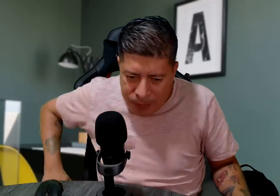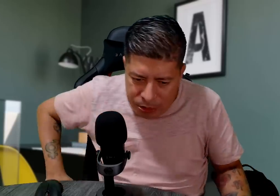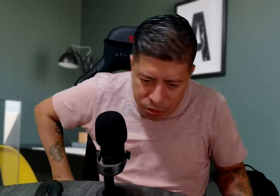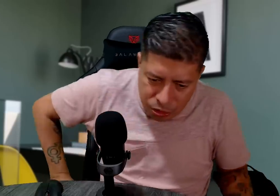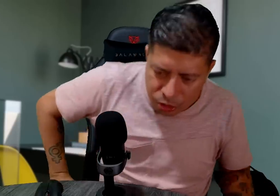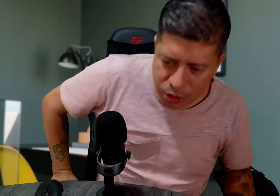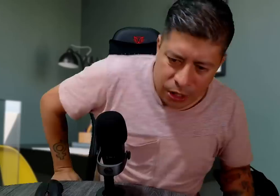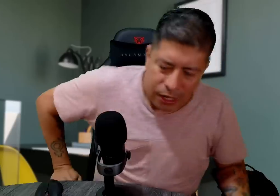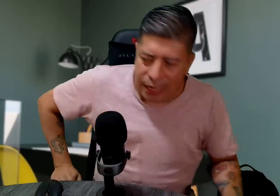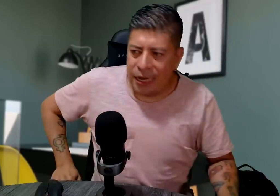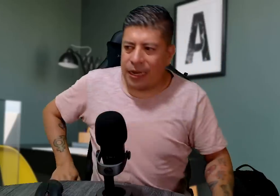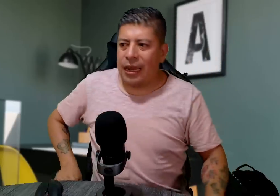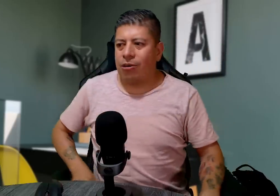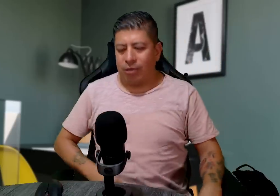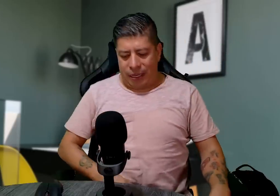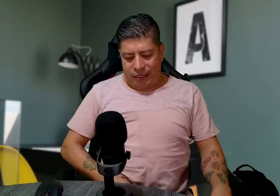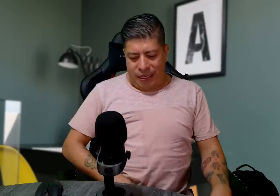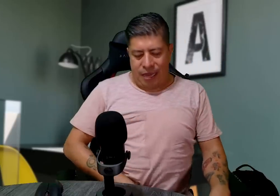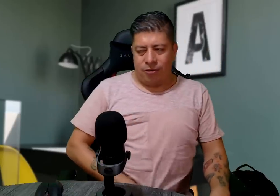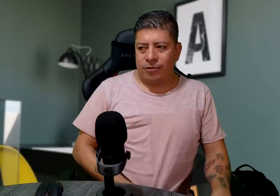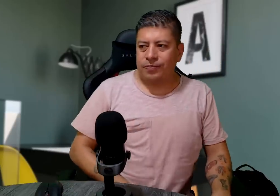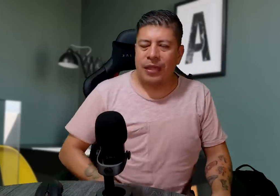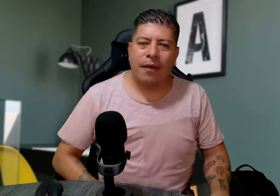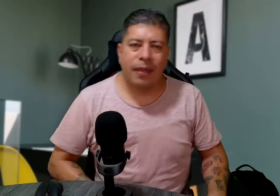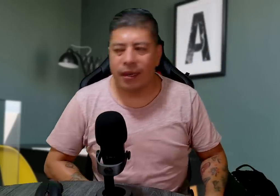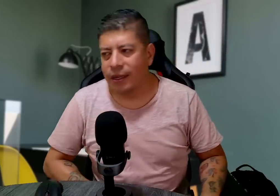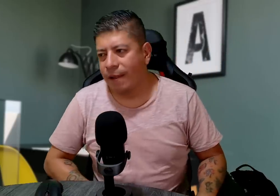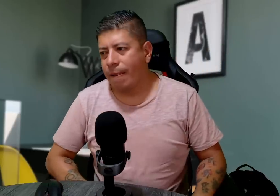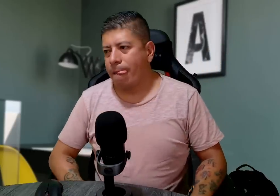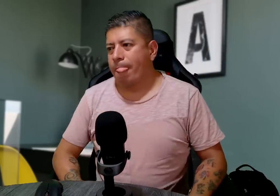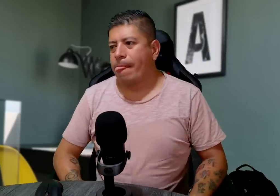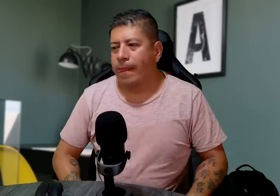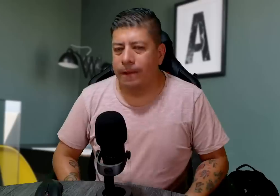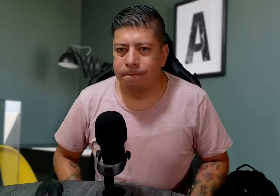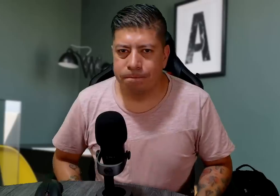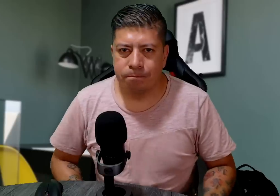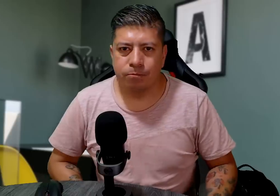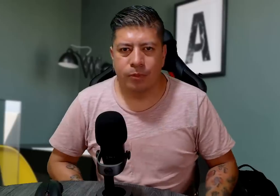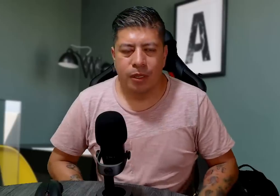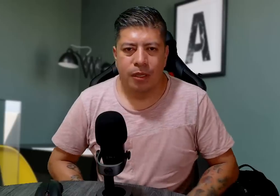tiempo completo y todo el relajo que hicieron? A ver.